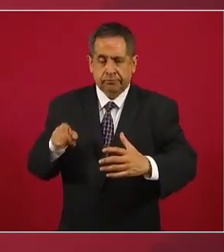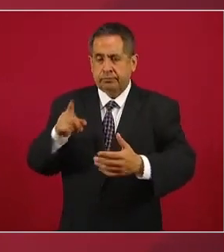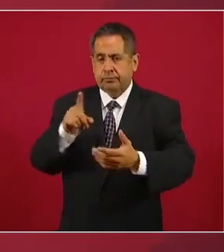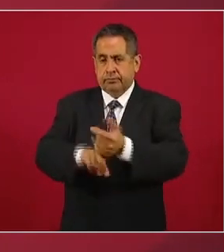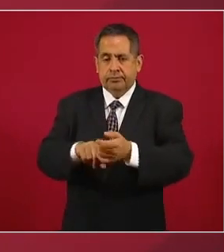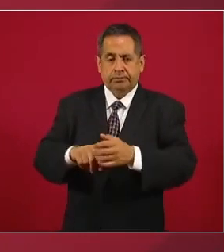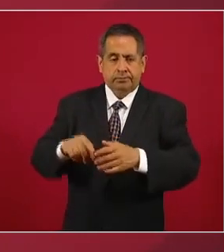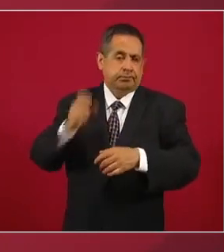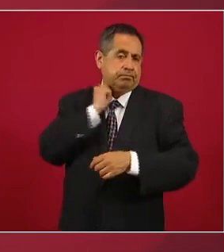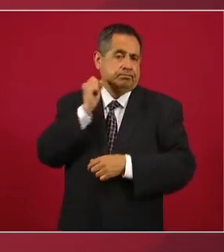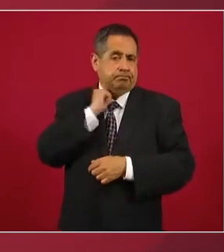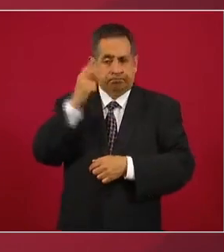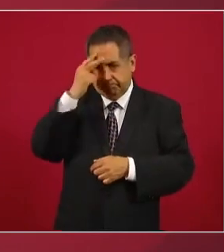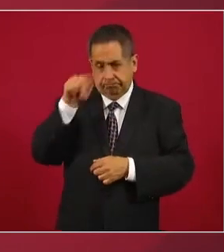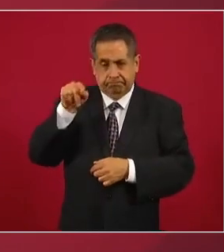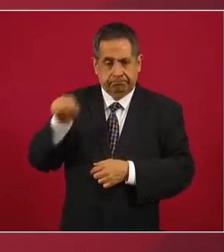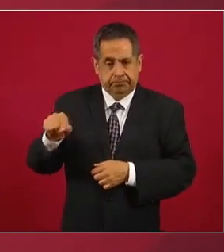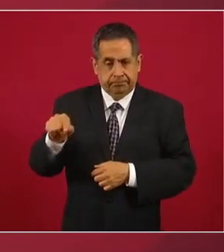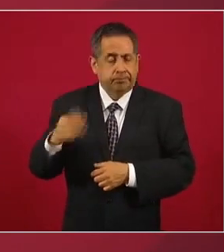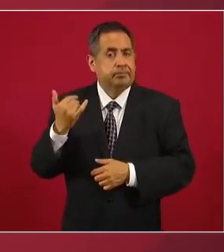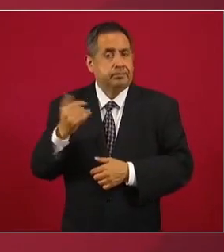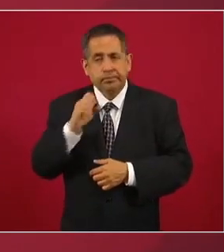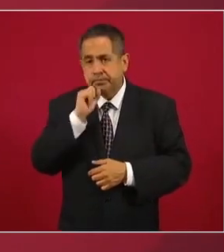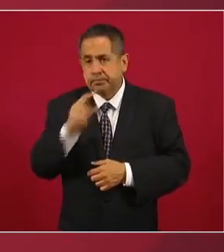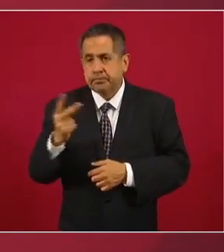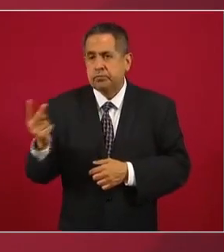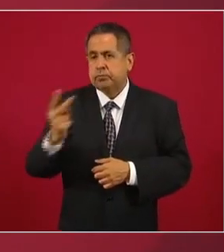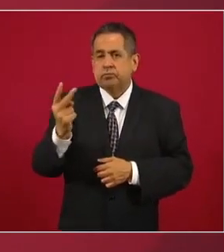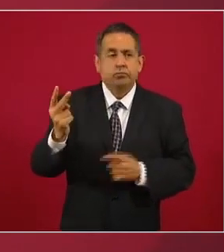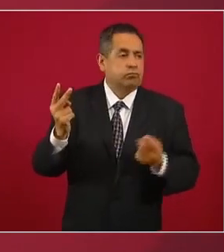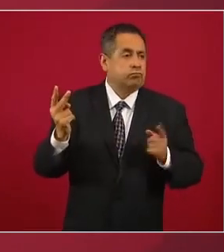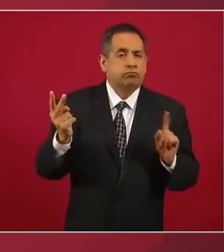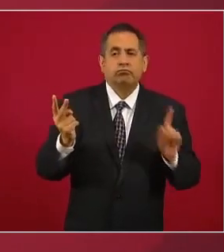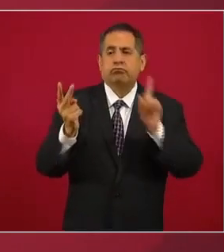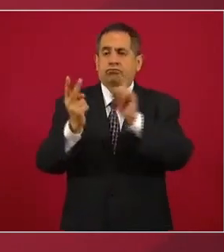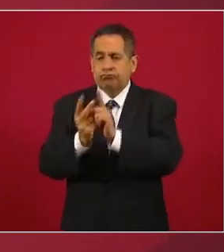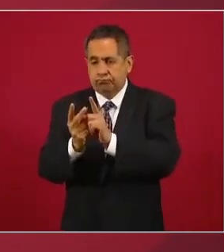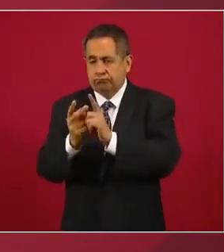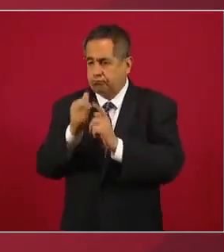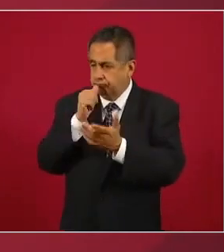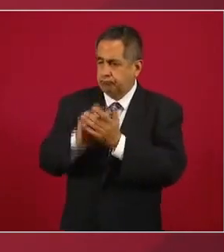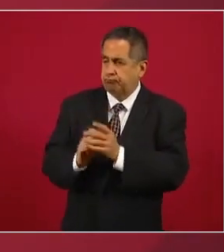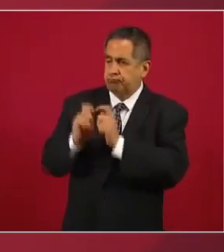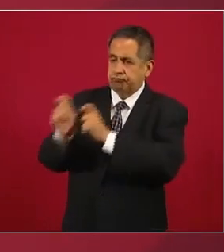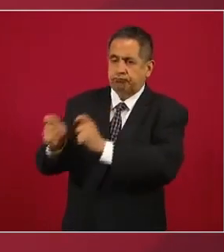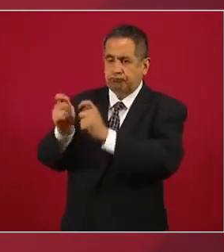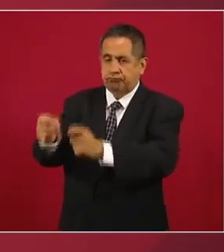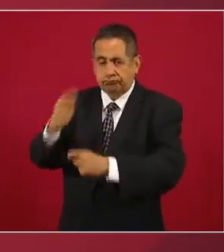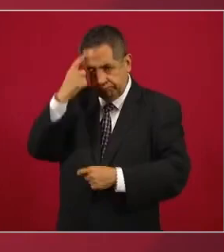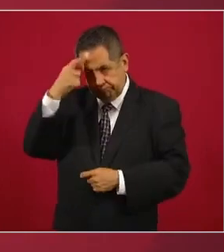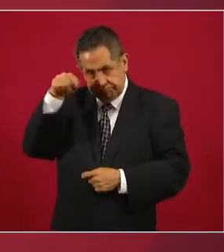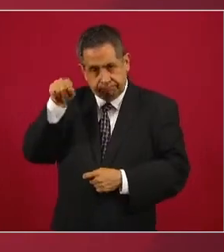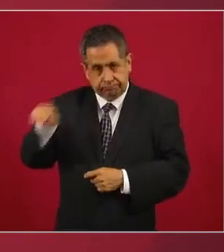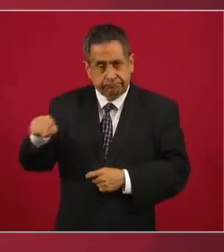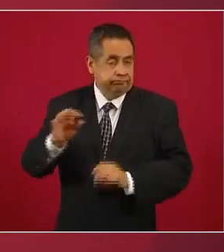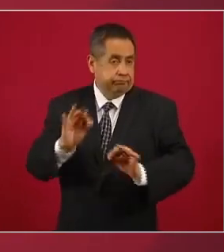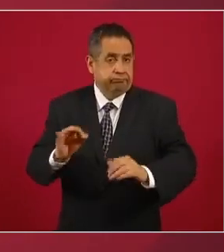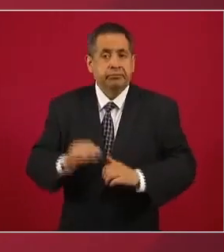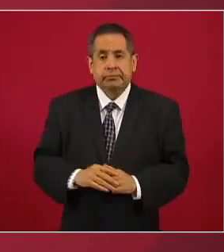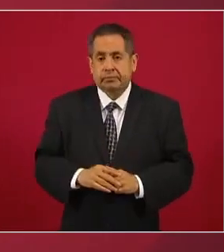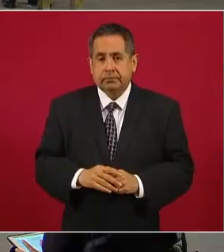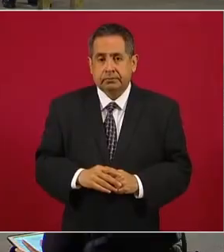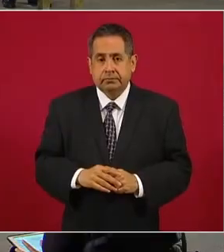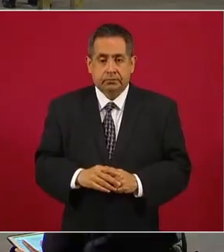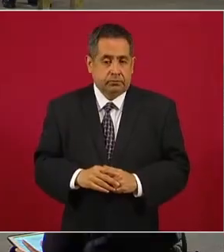parlamentarios en el Senado, y van a recibir este escrito. Quiero